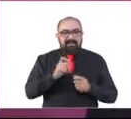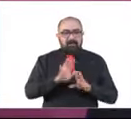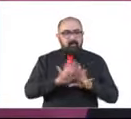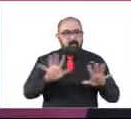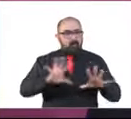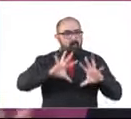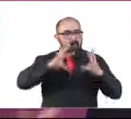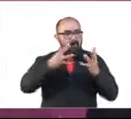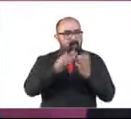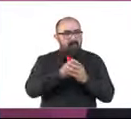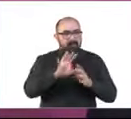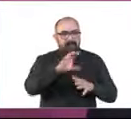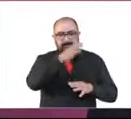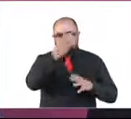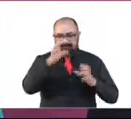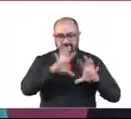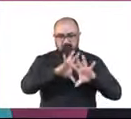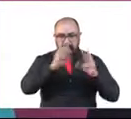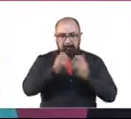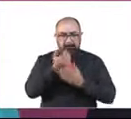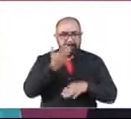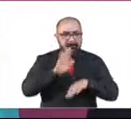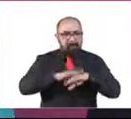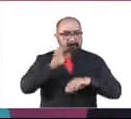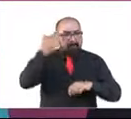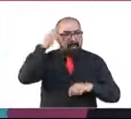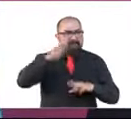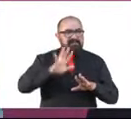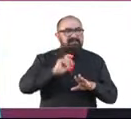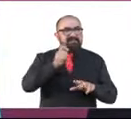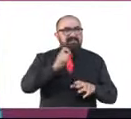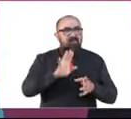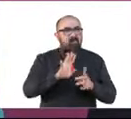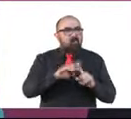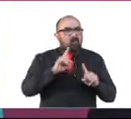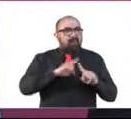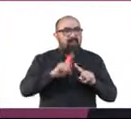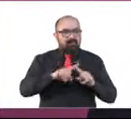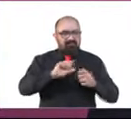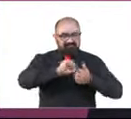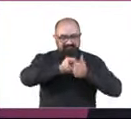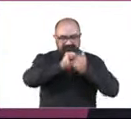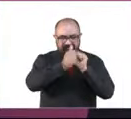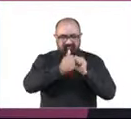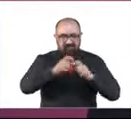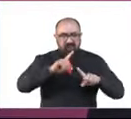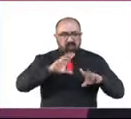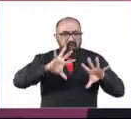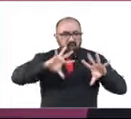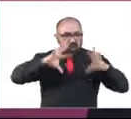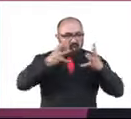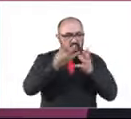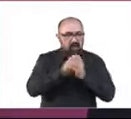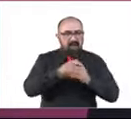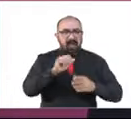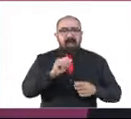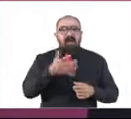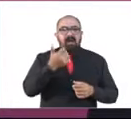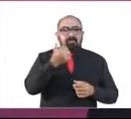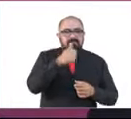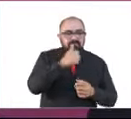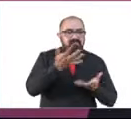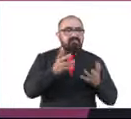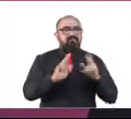a generar un impacto ambiental mayor, que es el llamado cambio climático. Muchas otras también, porque no todo está relacionado con el cambio